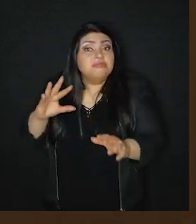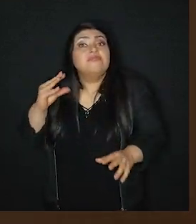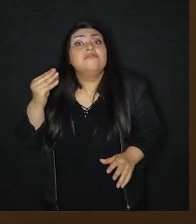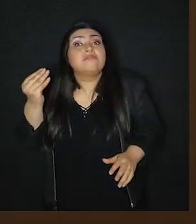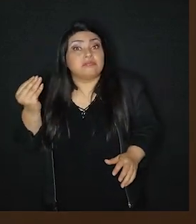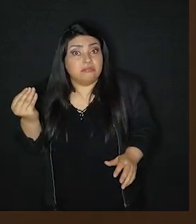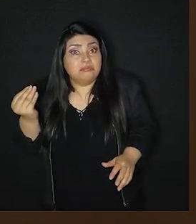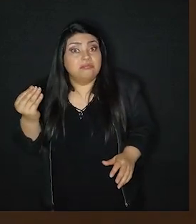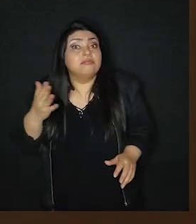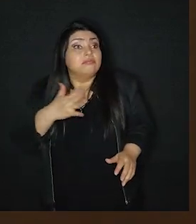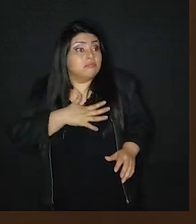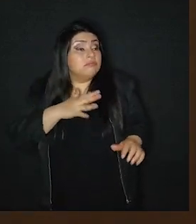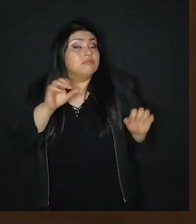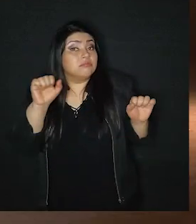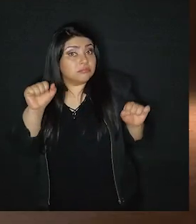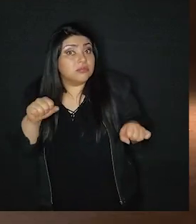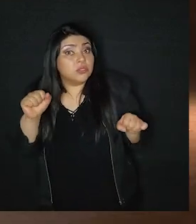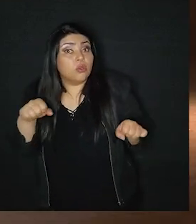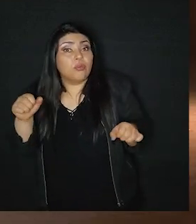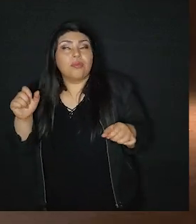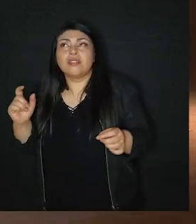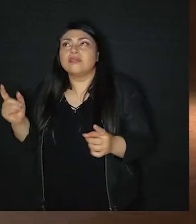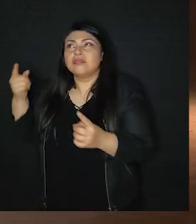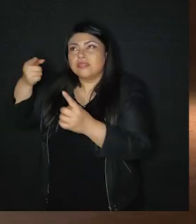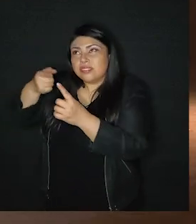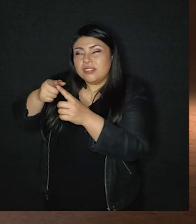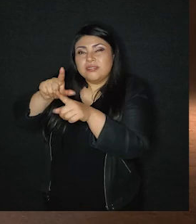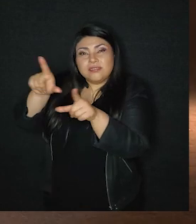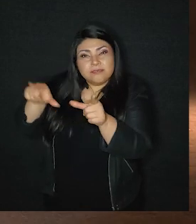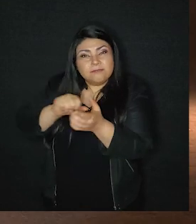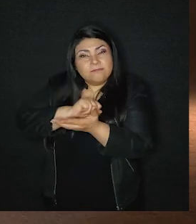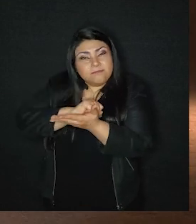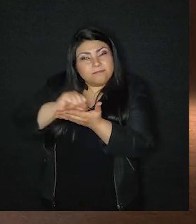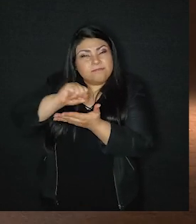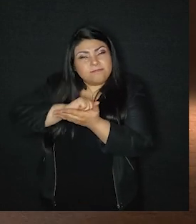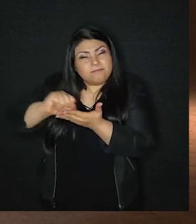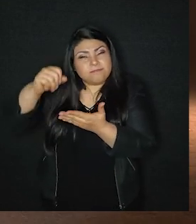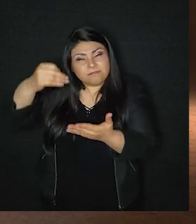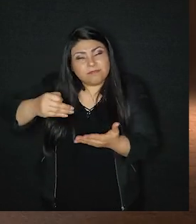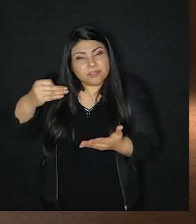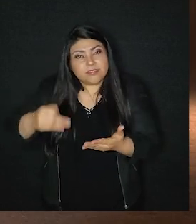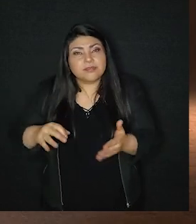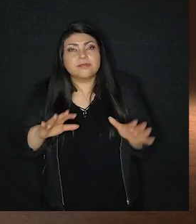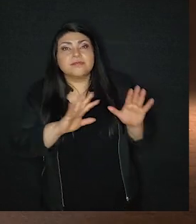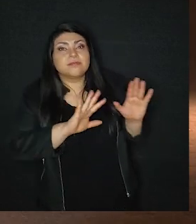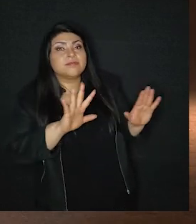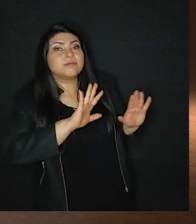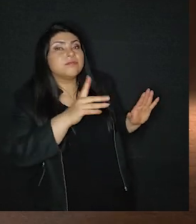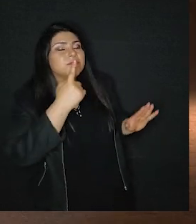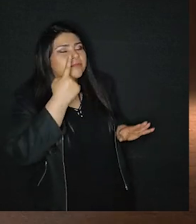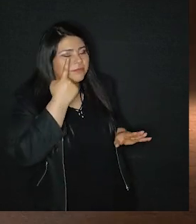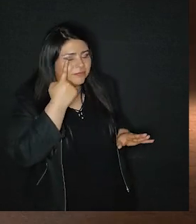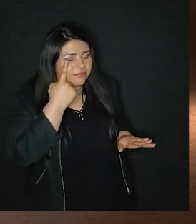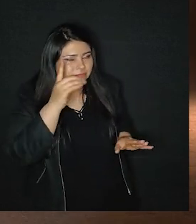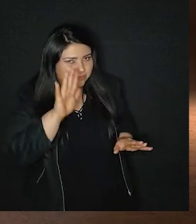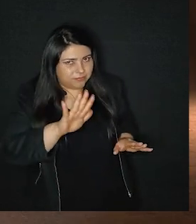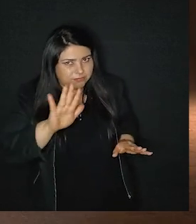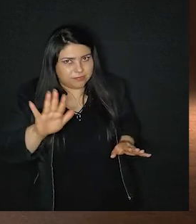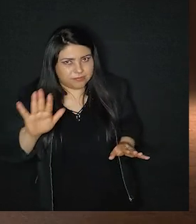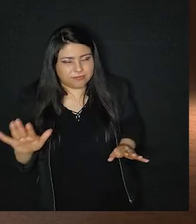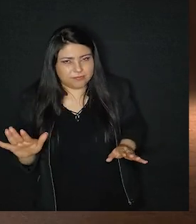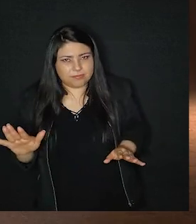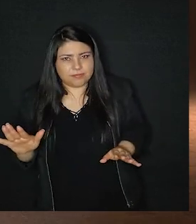donde quiera que yo esté al lugar santísimo entonces Pablo dice no no no no no tiempo tiempo tiempo tiempo